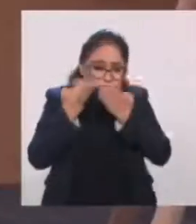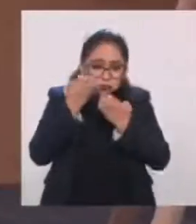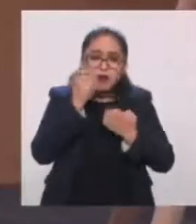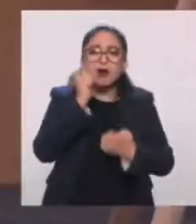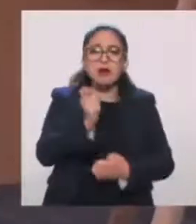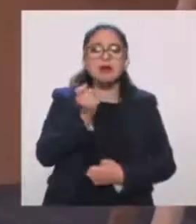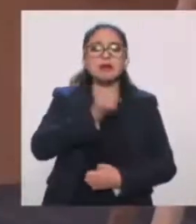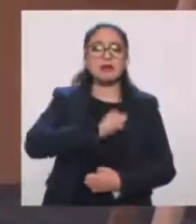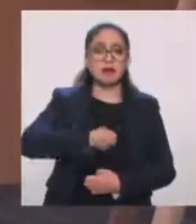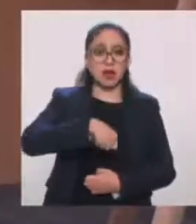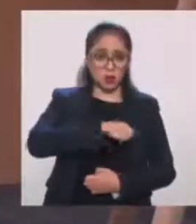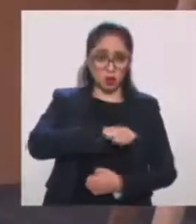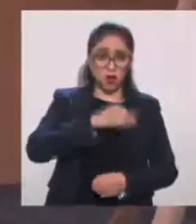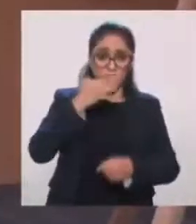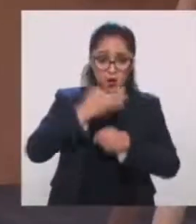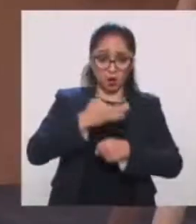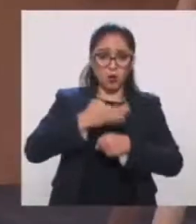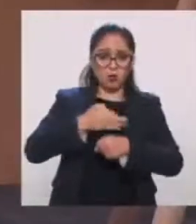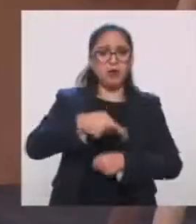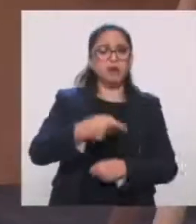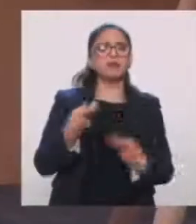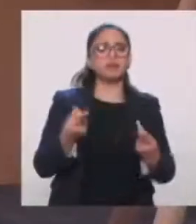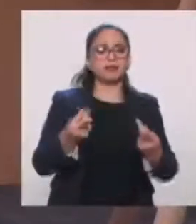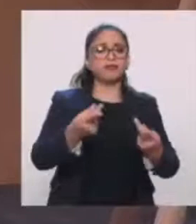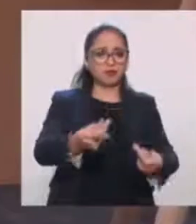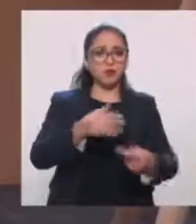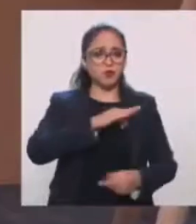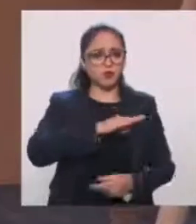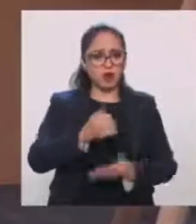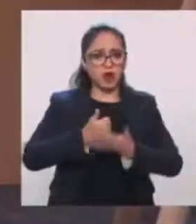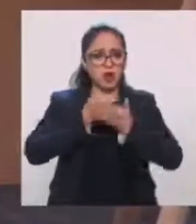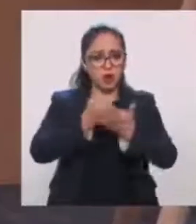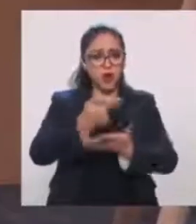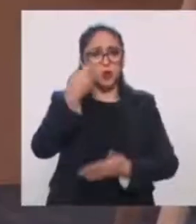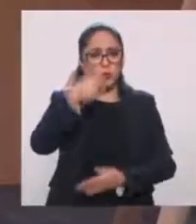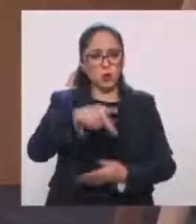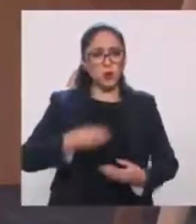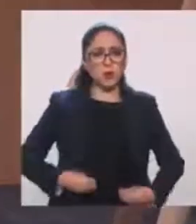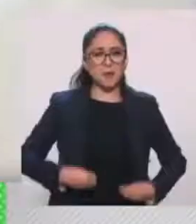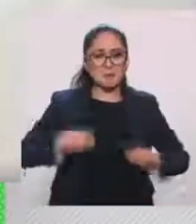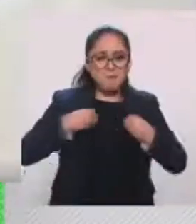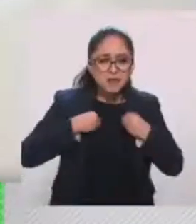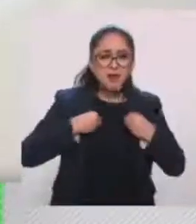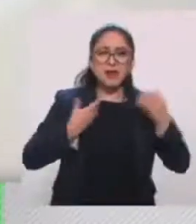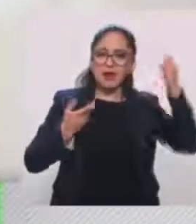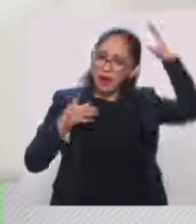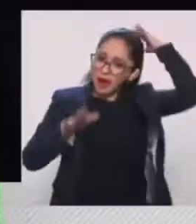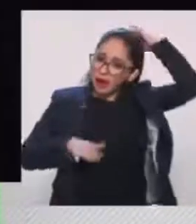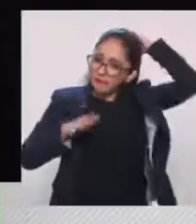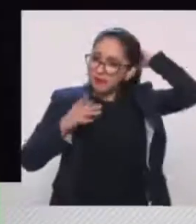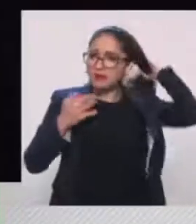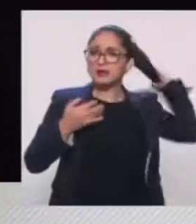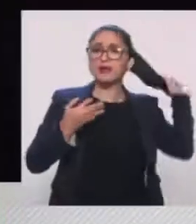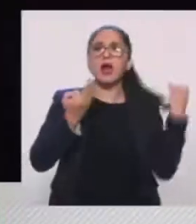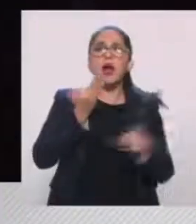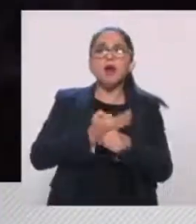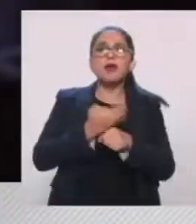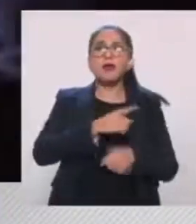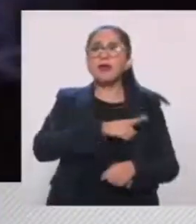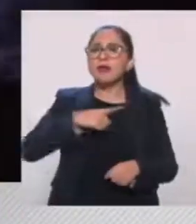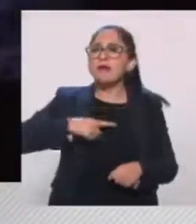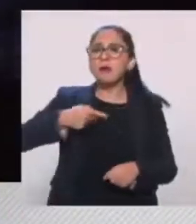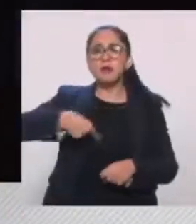son eficaces también para la calidad de vida, que era ese cuarto 90 en el que tendríamos que estar trabajando